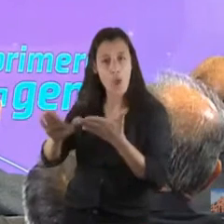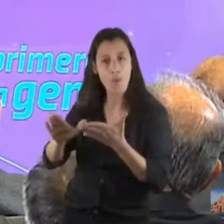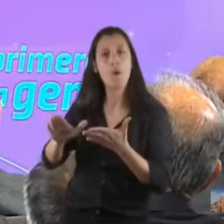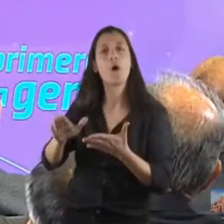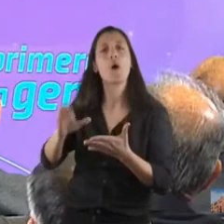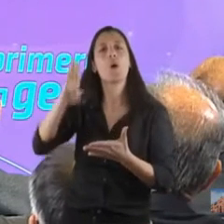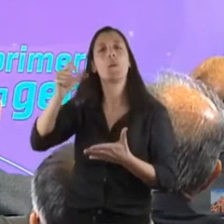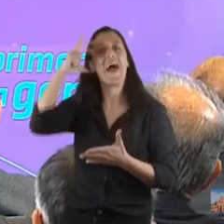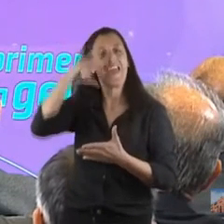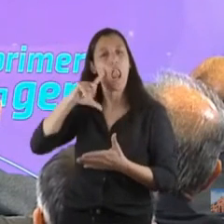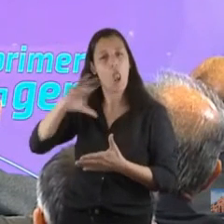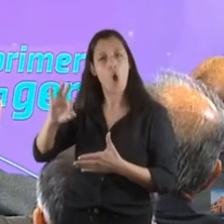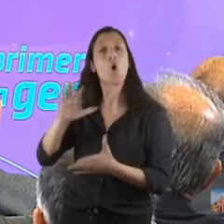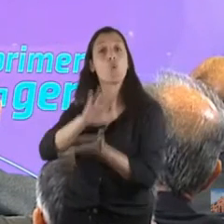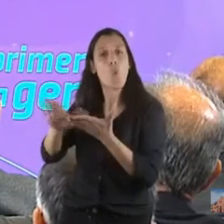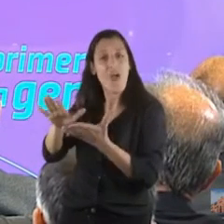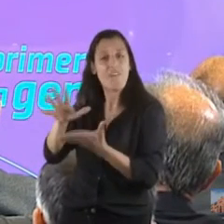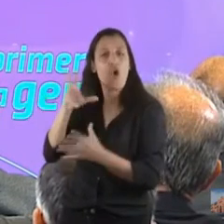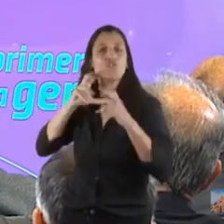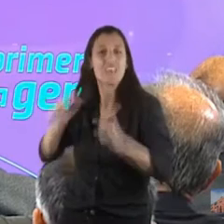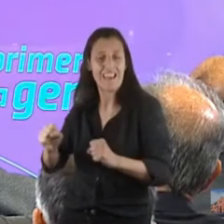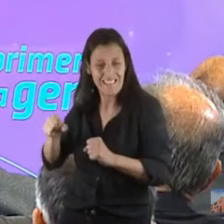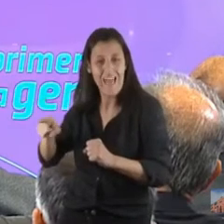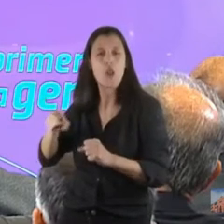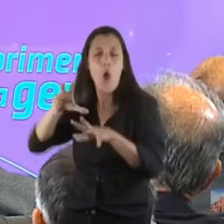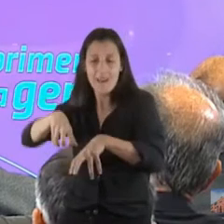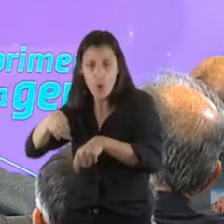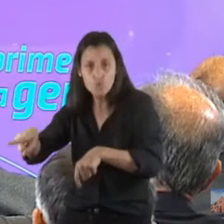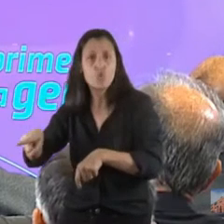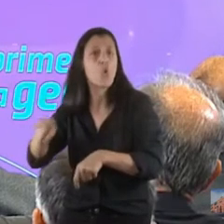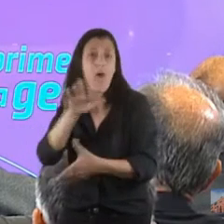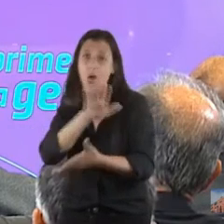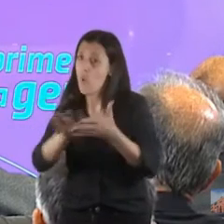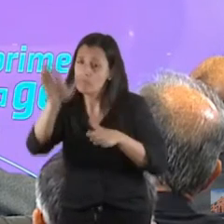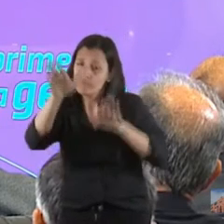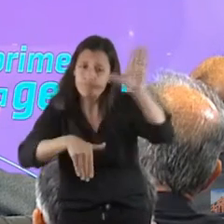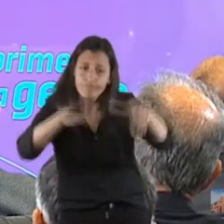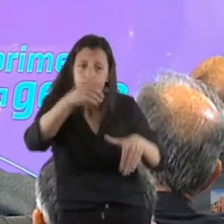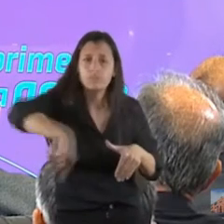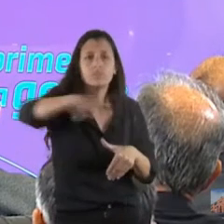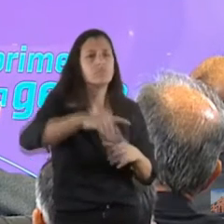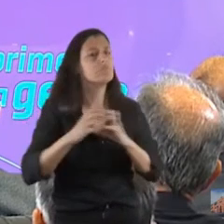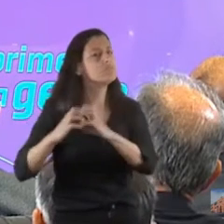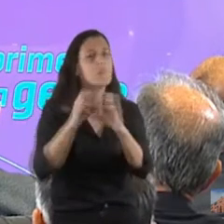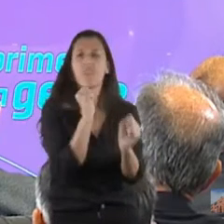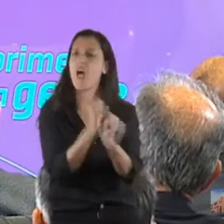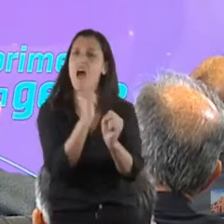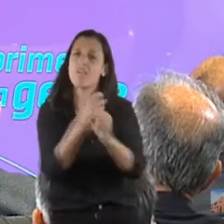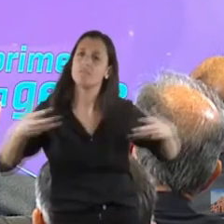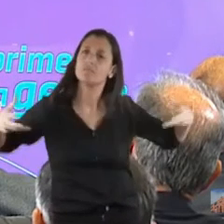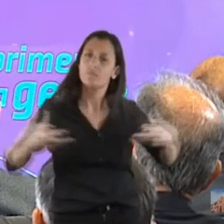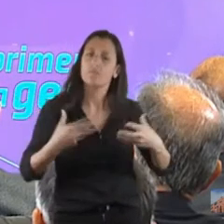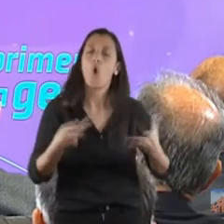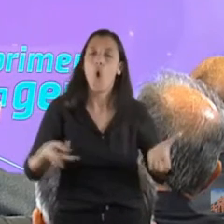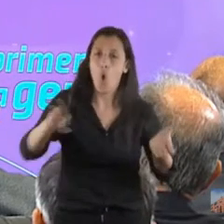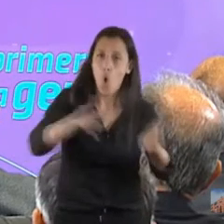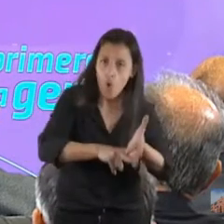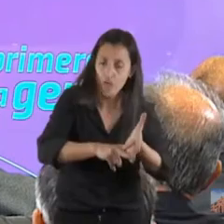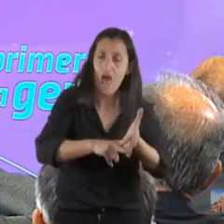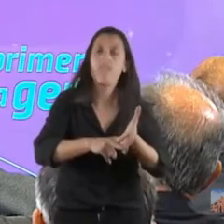agricultura una convocatoria al sector para ponernos a trabajar vuelvo a plantear lo mismo